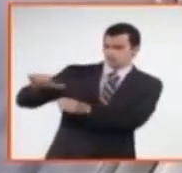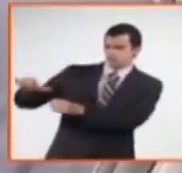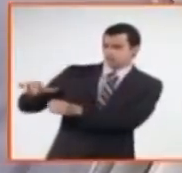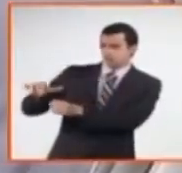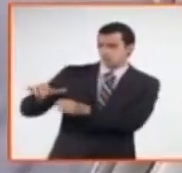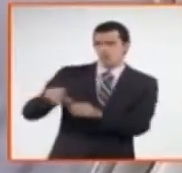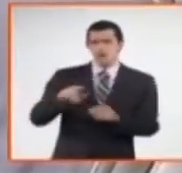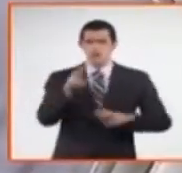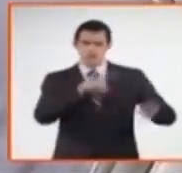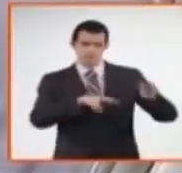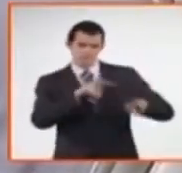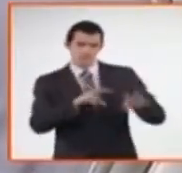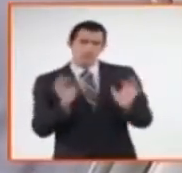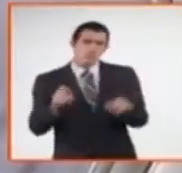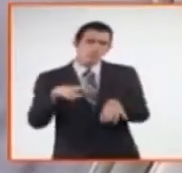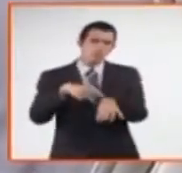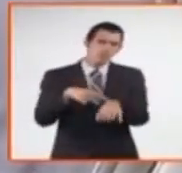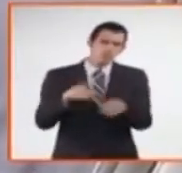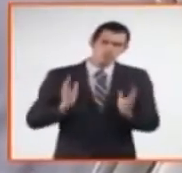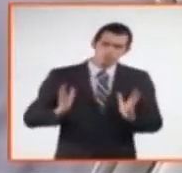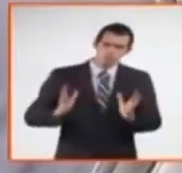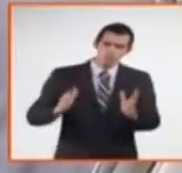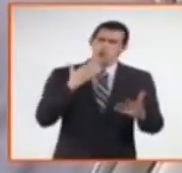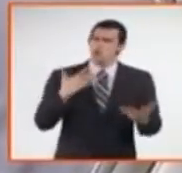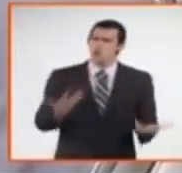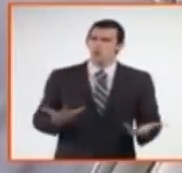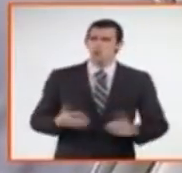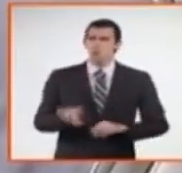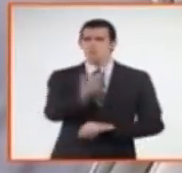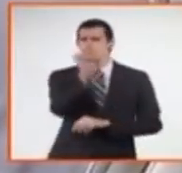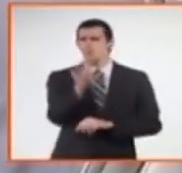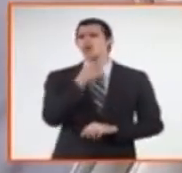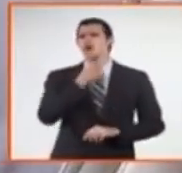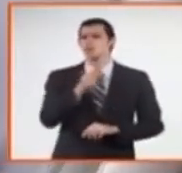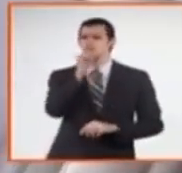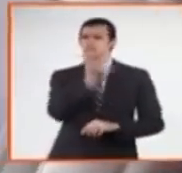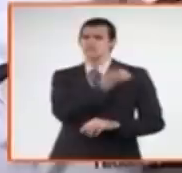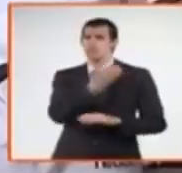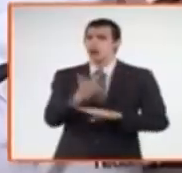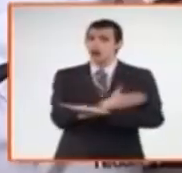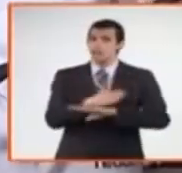para que todos los cubanos estén inmunizados antes de que acabe el 2021